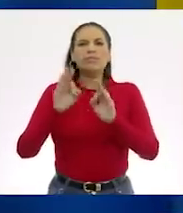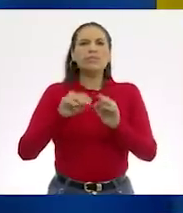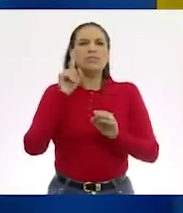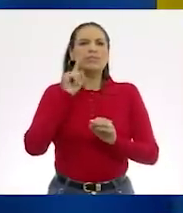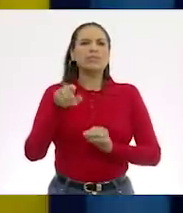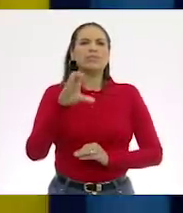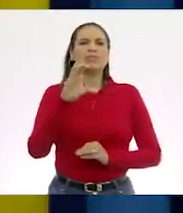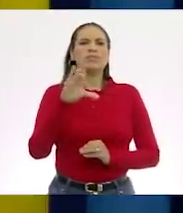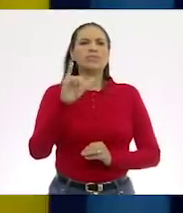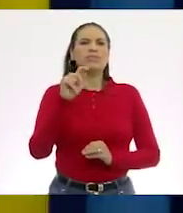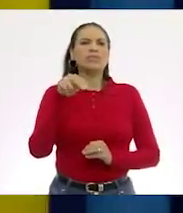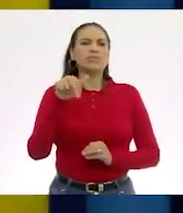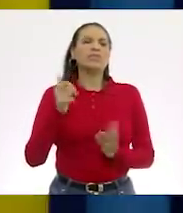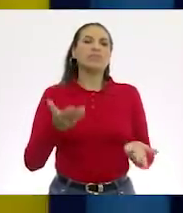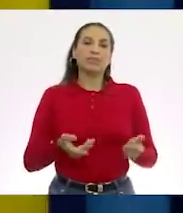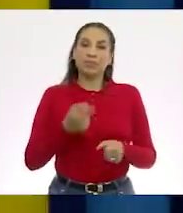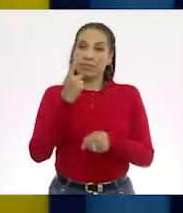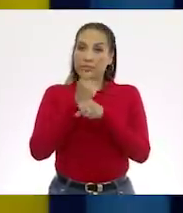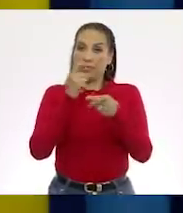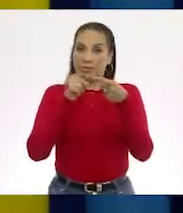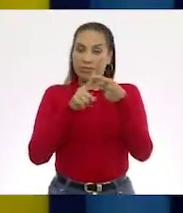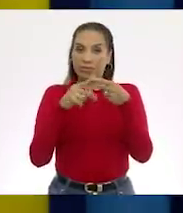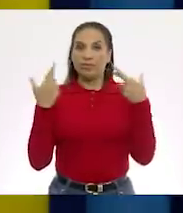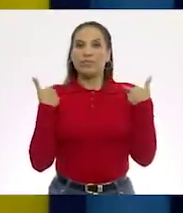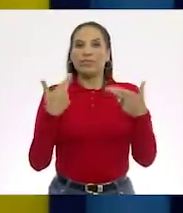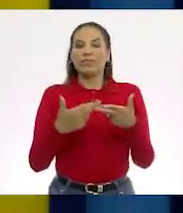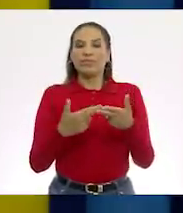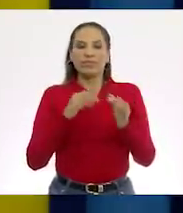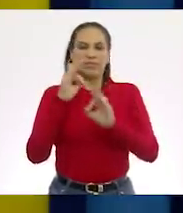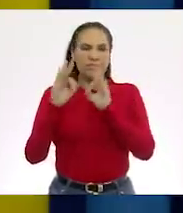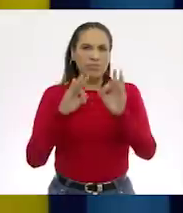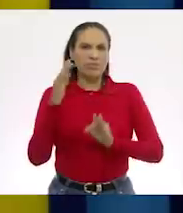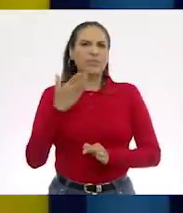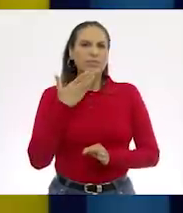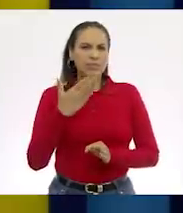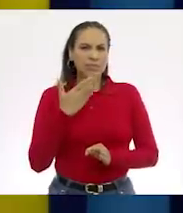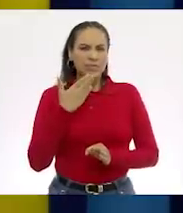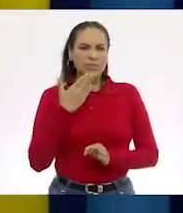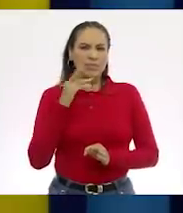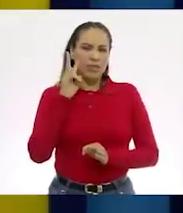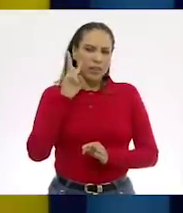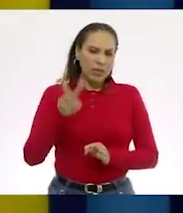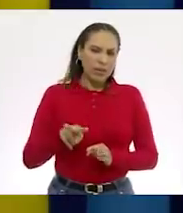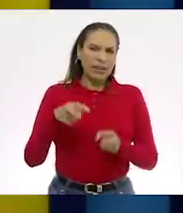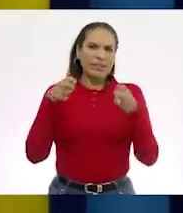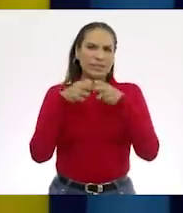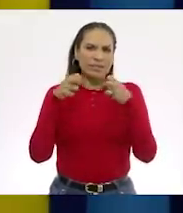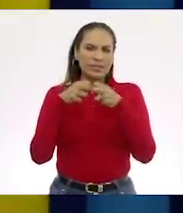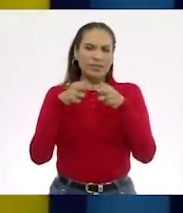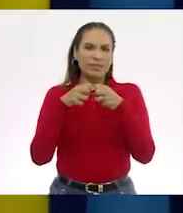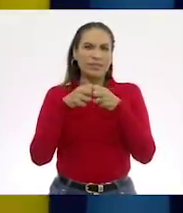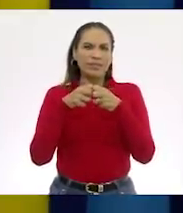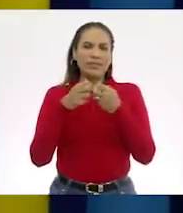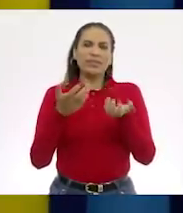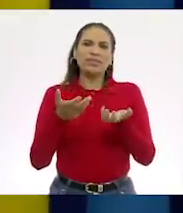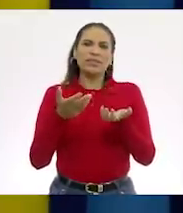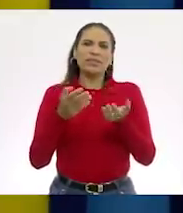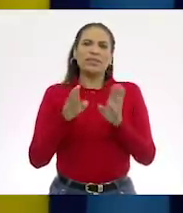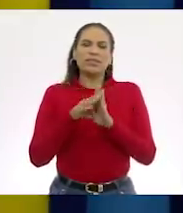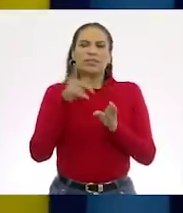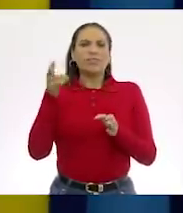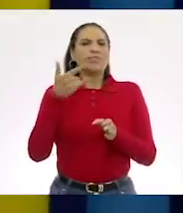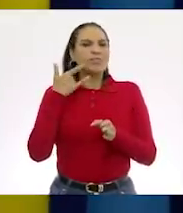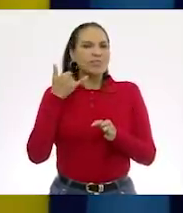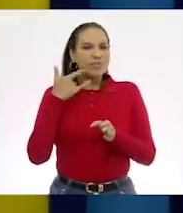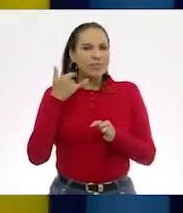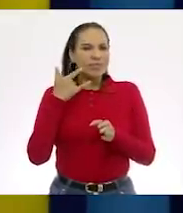Cristina? Pues primero, el maestro la trata bien. La ve nerviosa y le habla con suavidad y